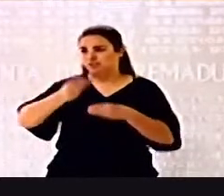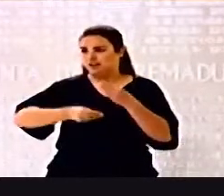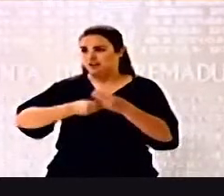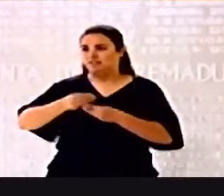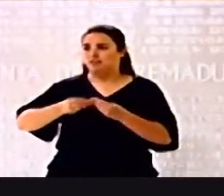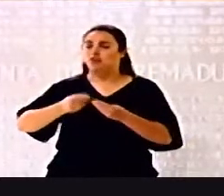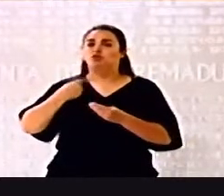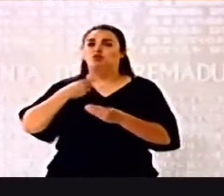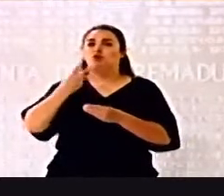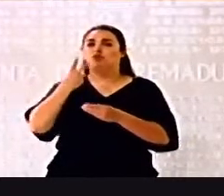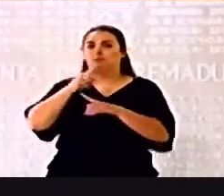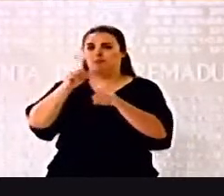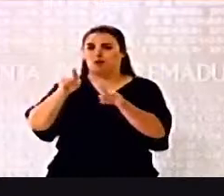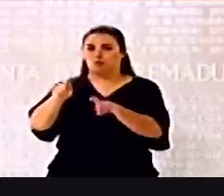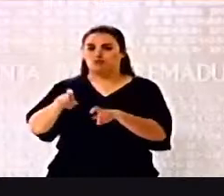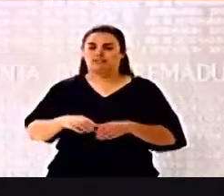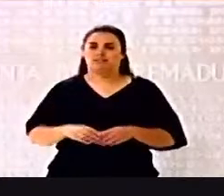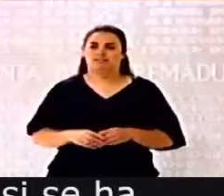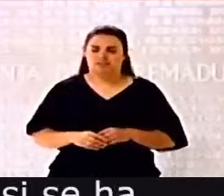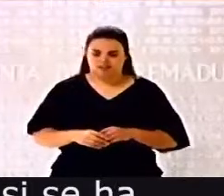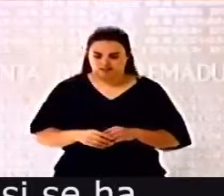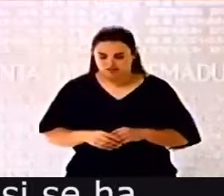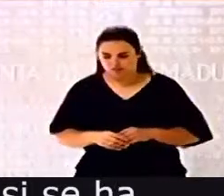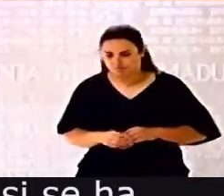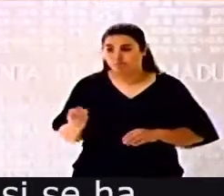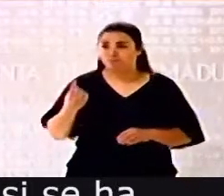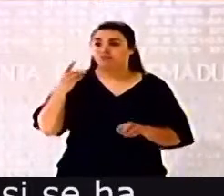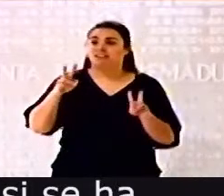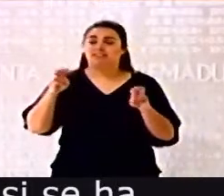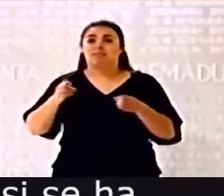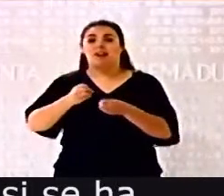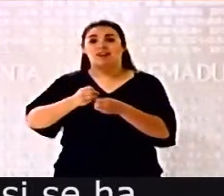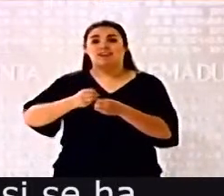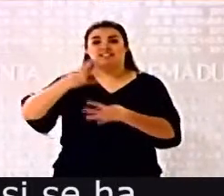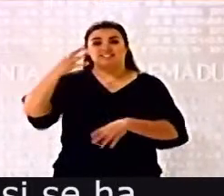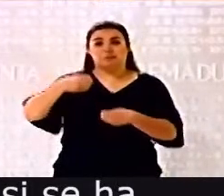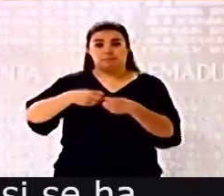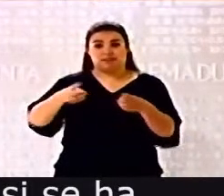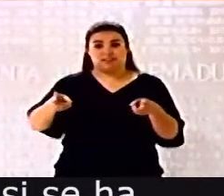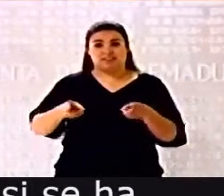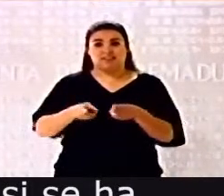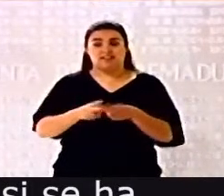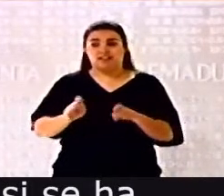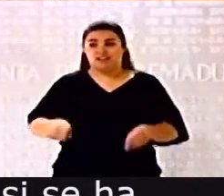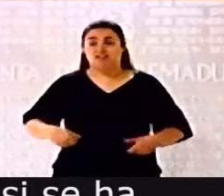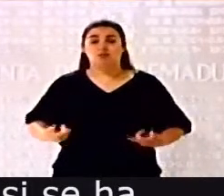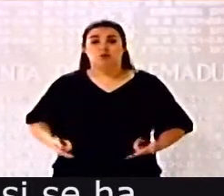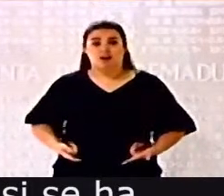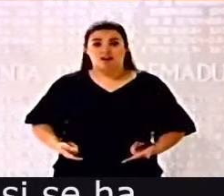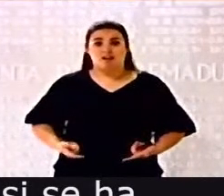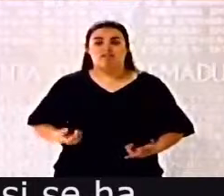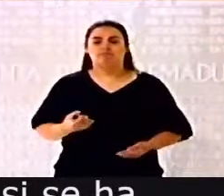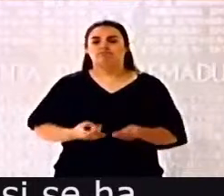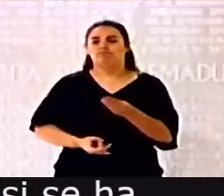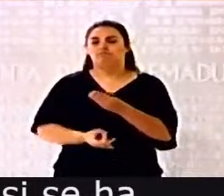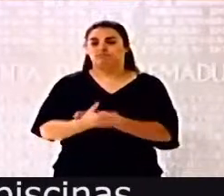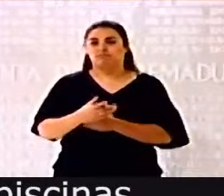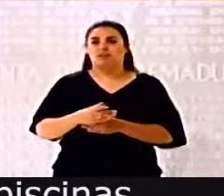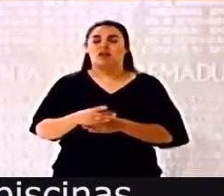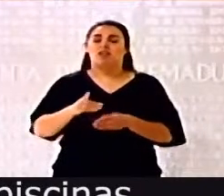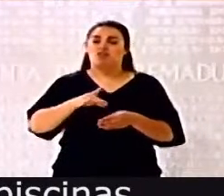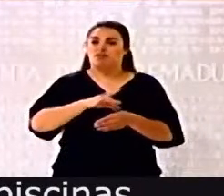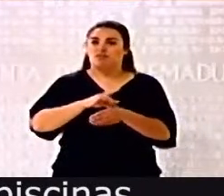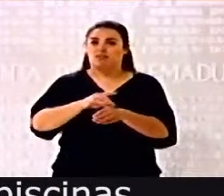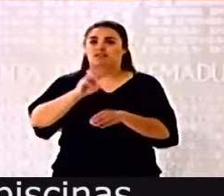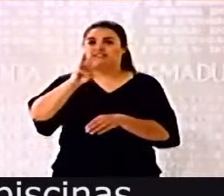dos preguntas. Sí. Una, sobre la lista de piscinas naturales salen en el